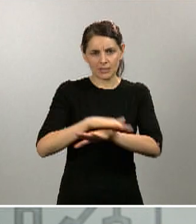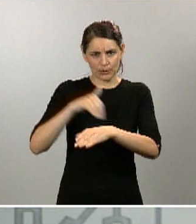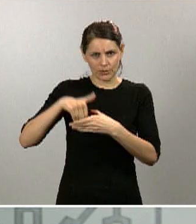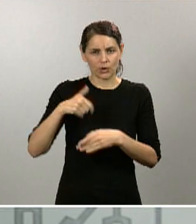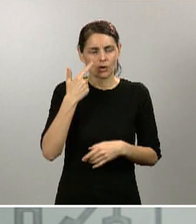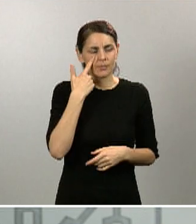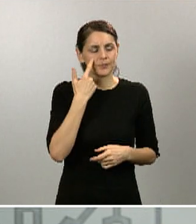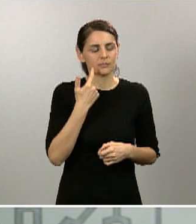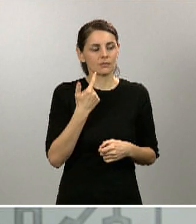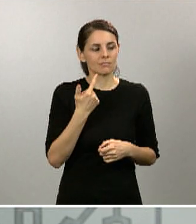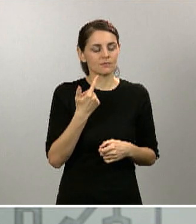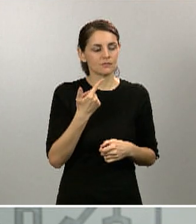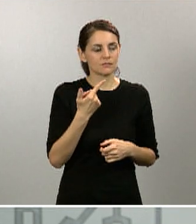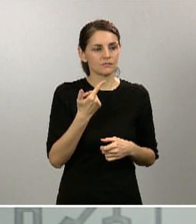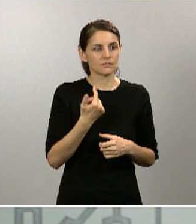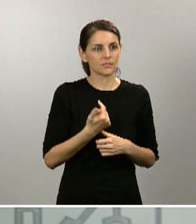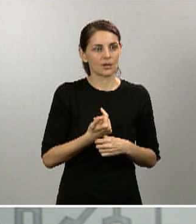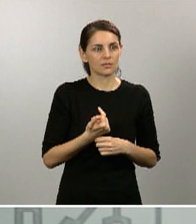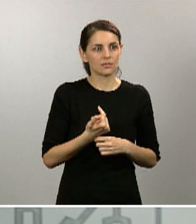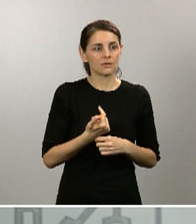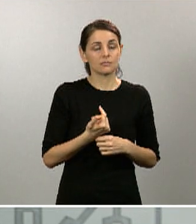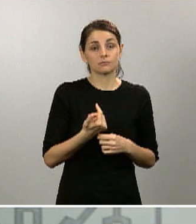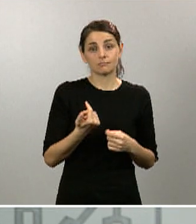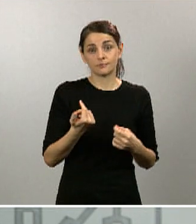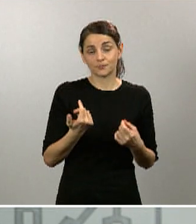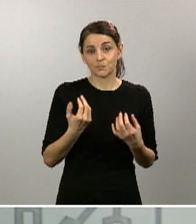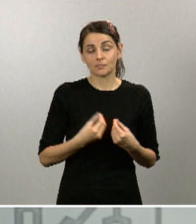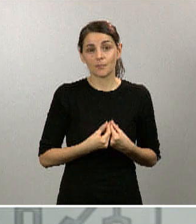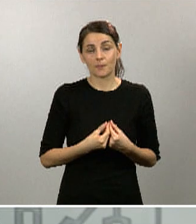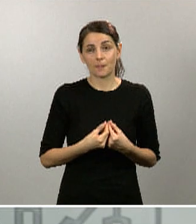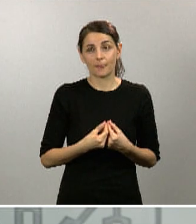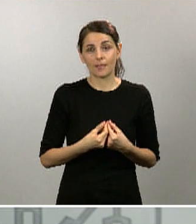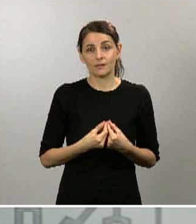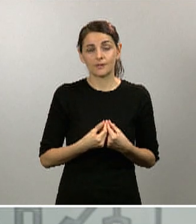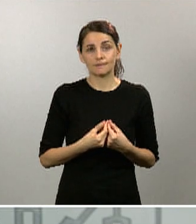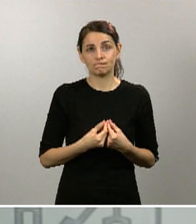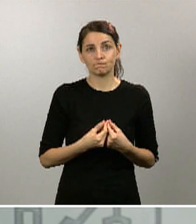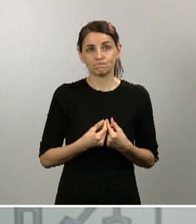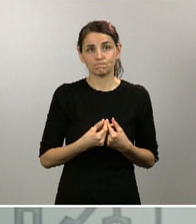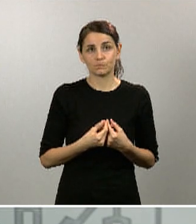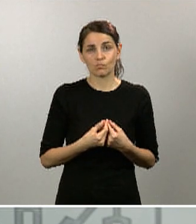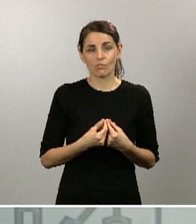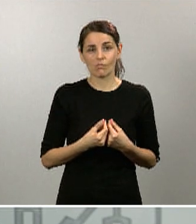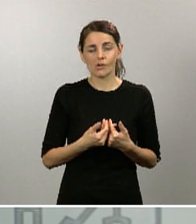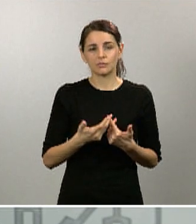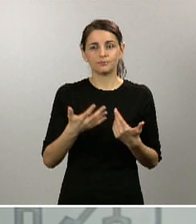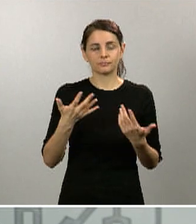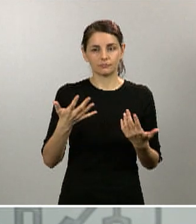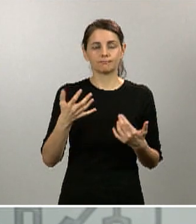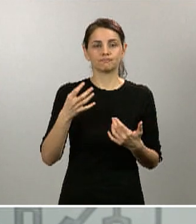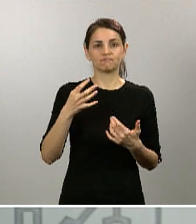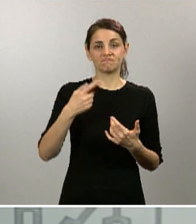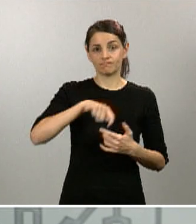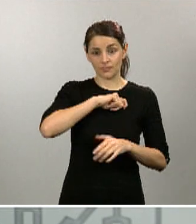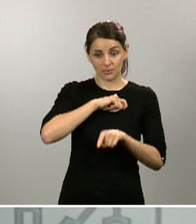Vamos a ver, afortunadamente nuestro Estado tiene profesionales muy cualificados para cada